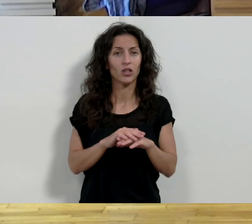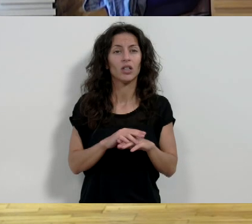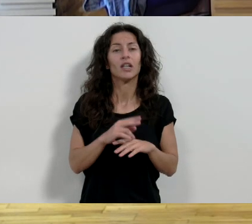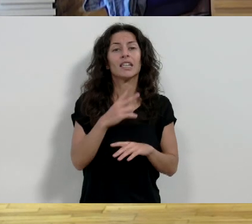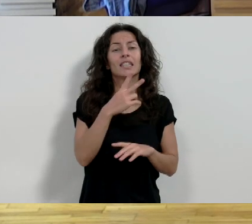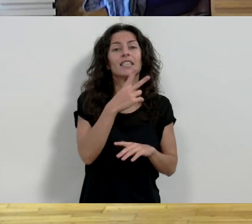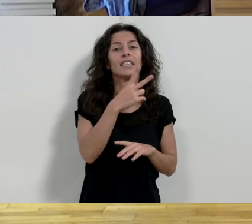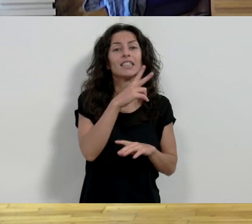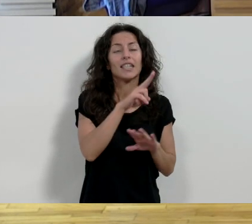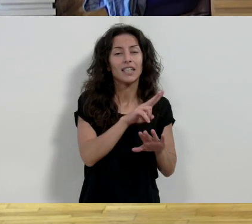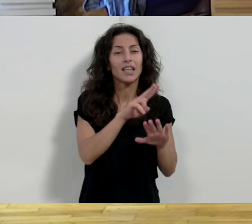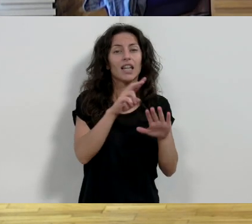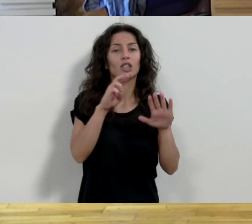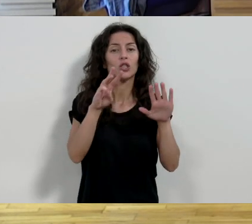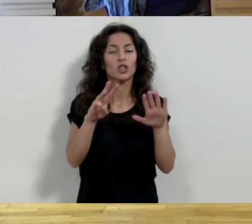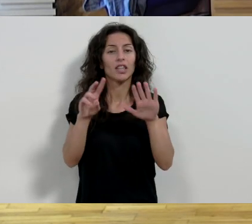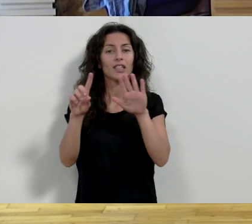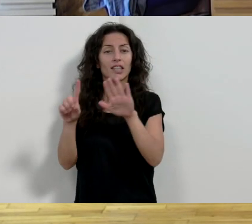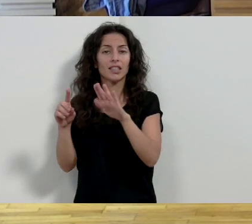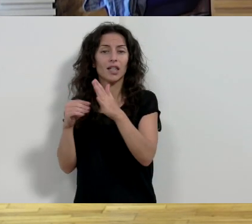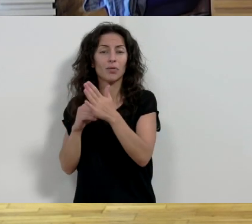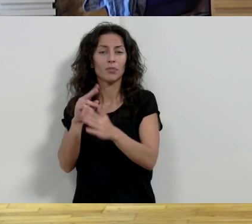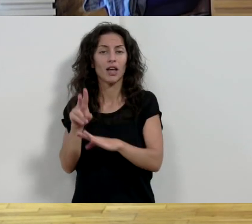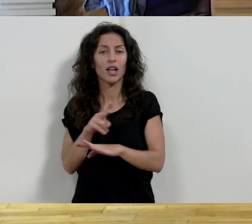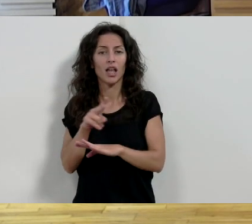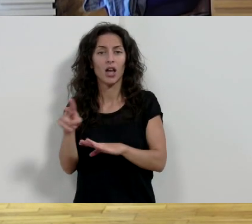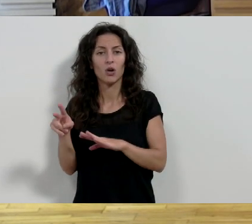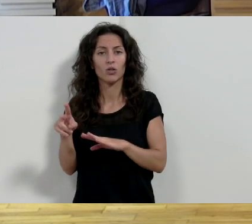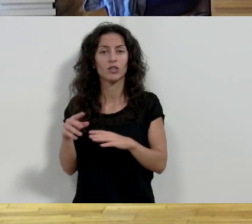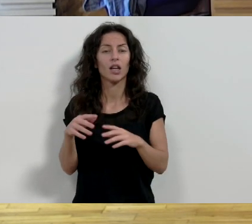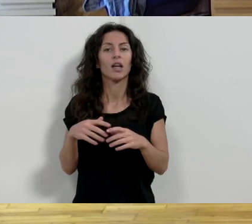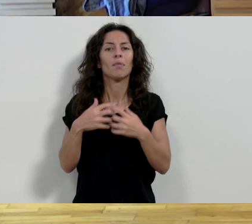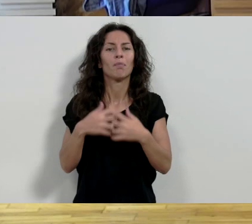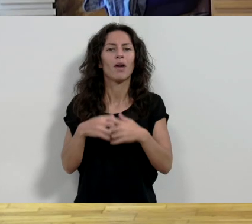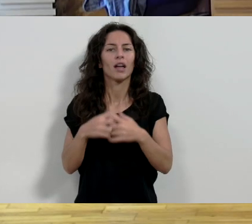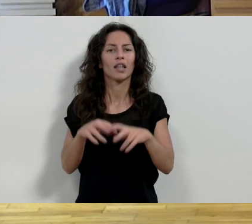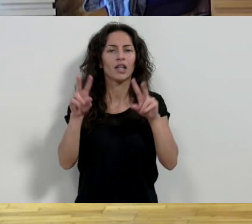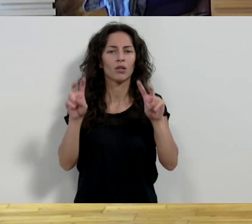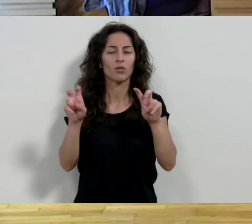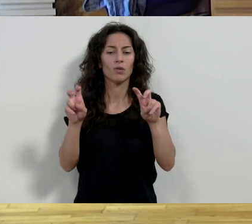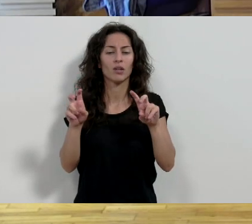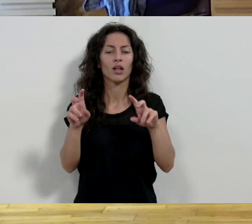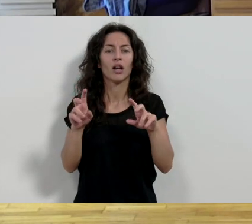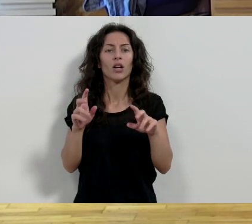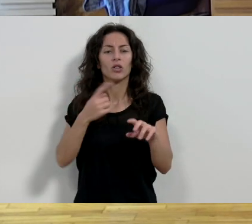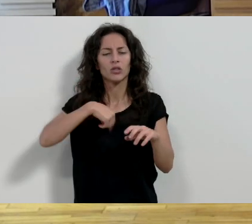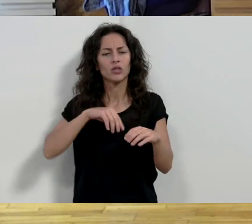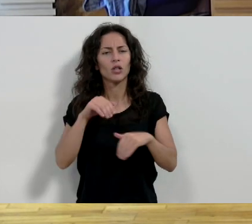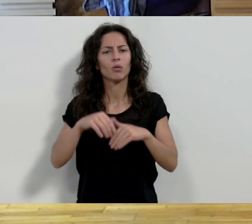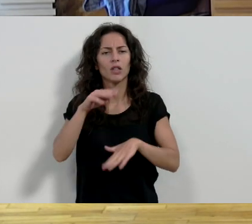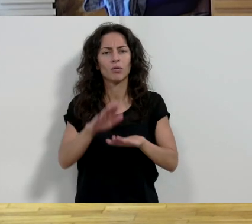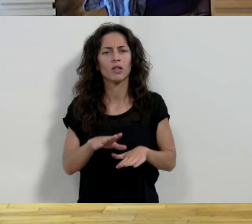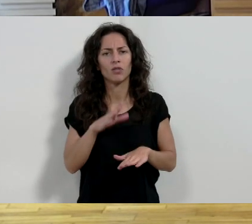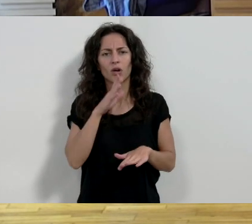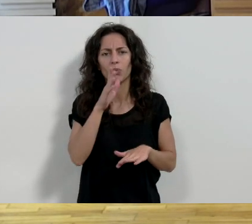esta modificación de crédito. Votamos a favor, porque siempre vamos a votar a favor de cuestiones que vengan bien para Ciudad Real y que